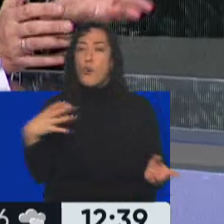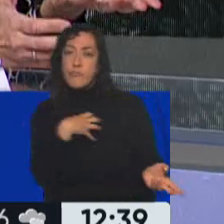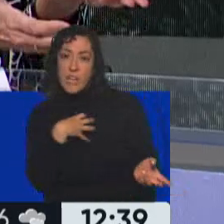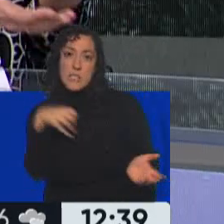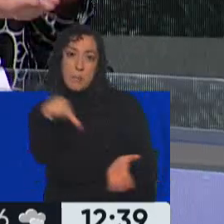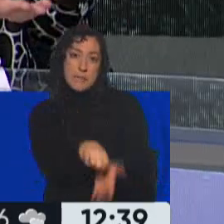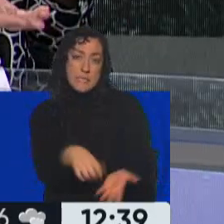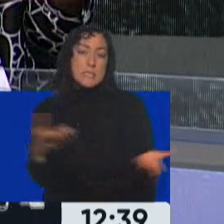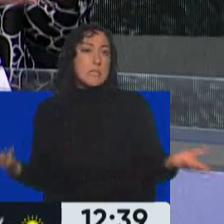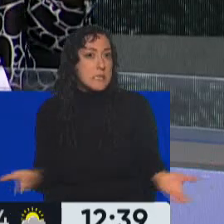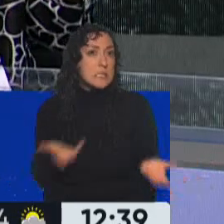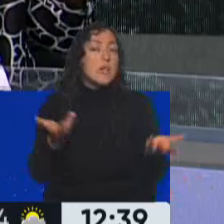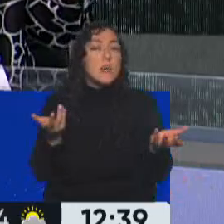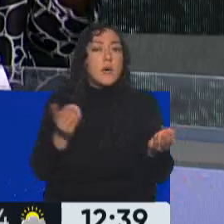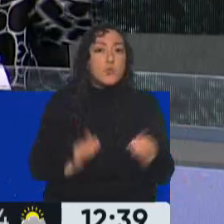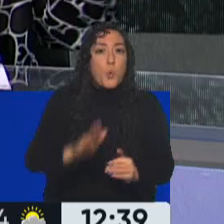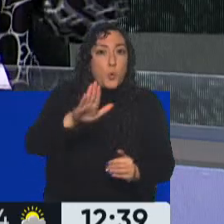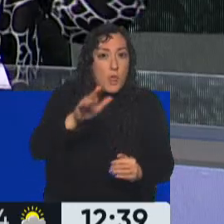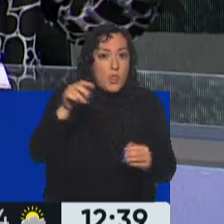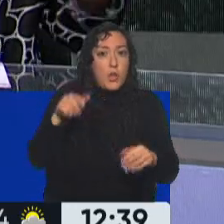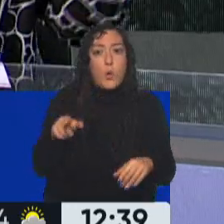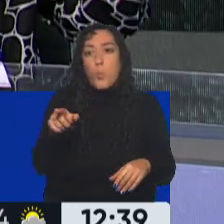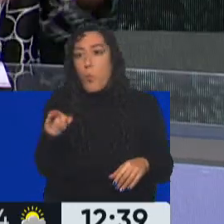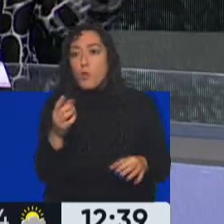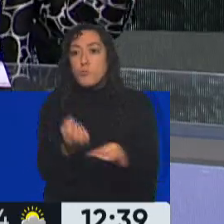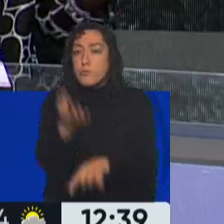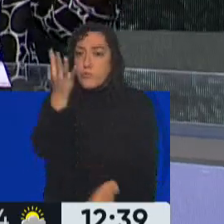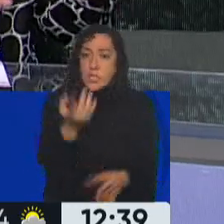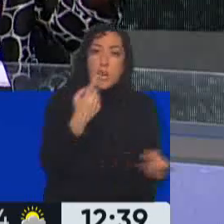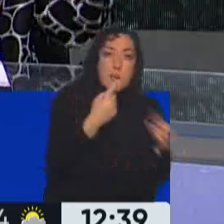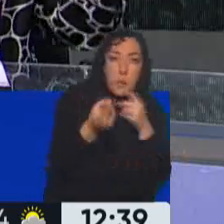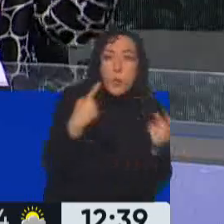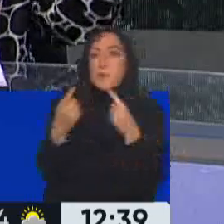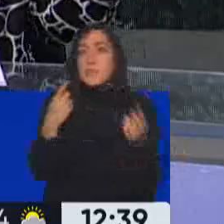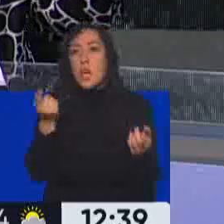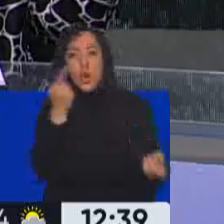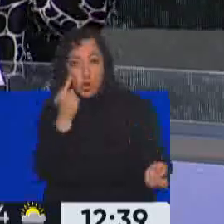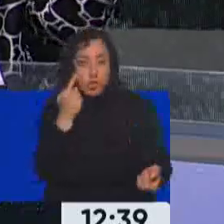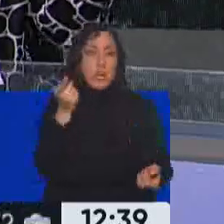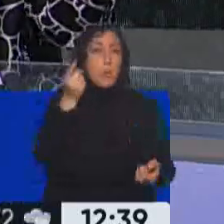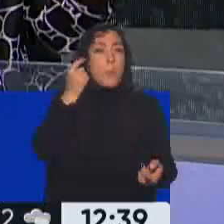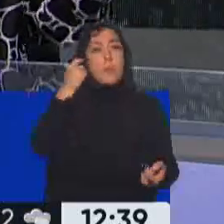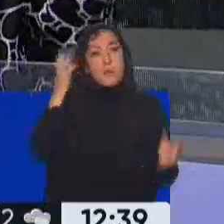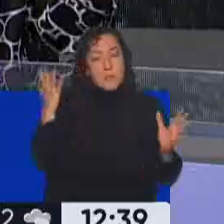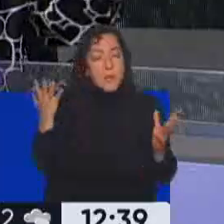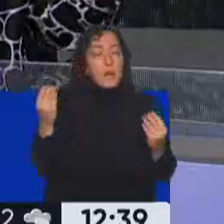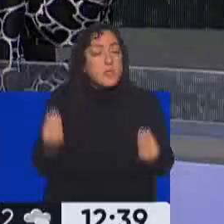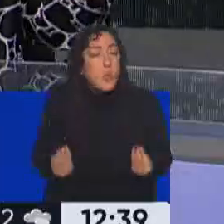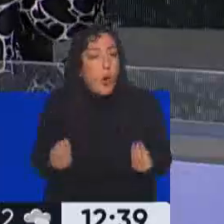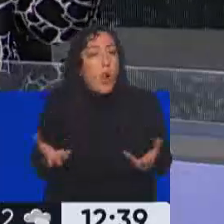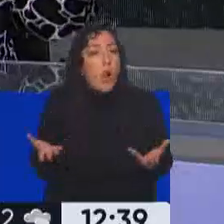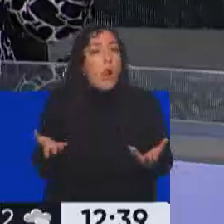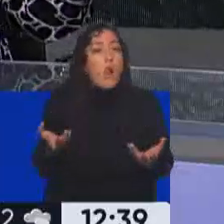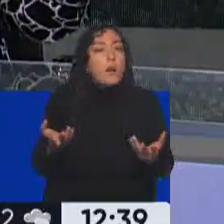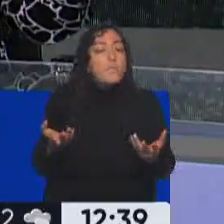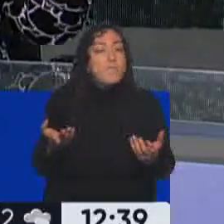subiendo. Digamos, ¿considerás como hombre de sondeo y de encuesta que debería haber como una equiparación un